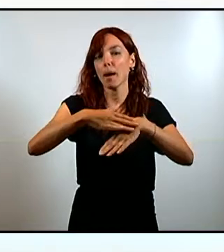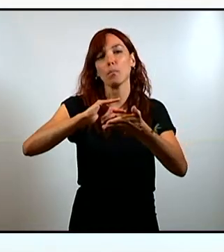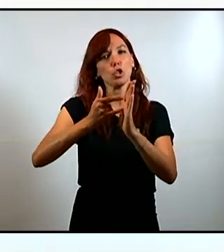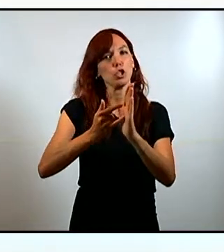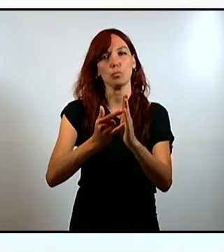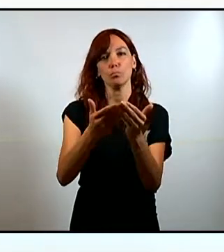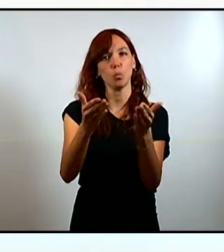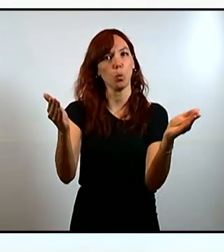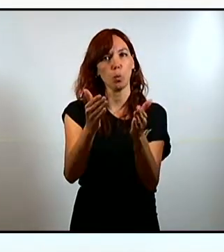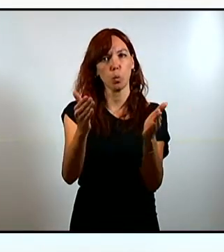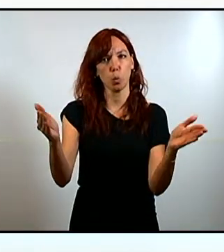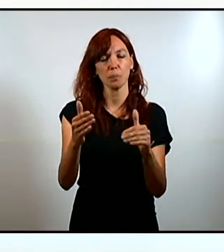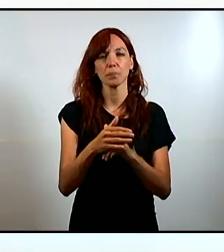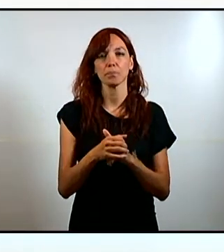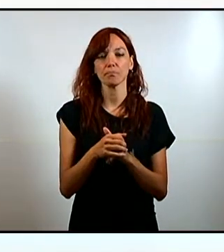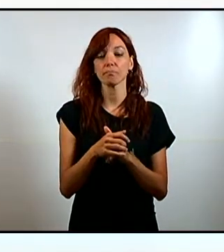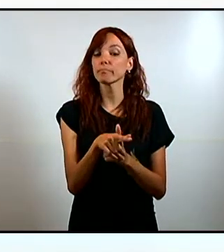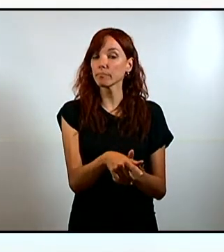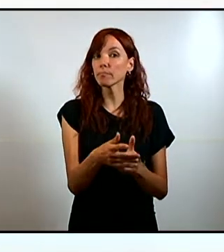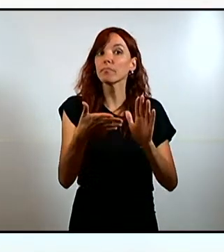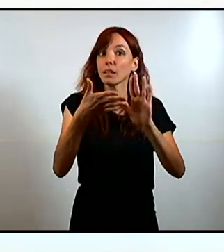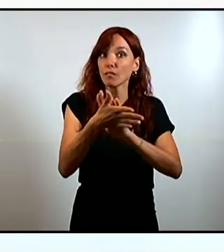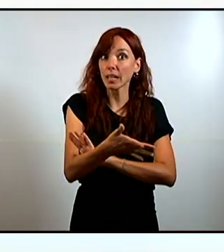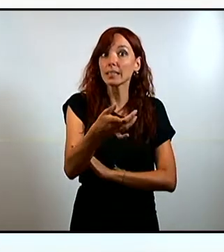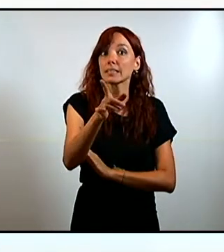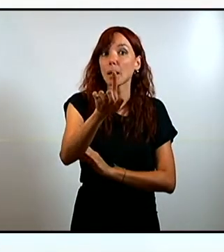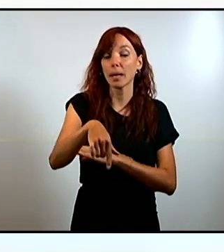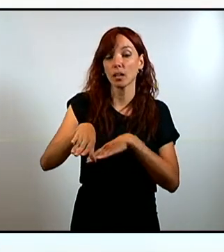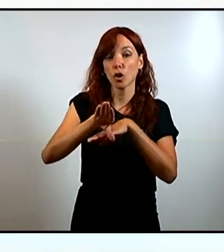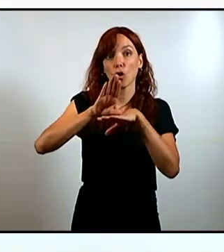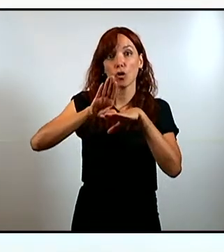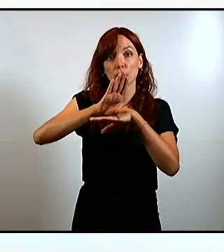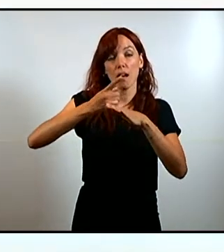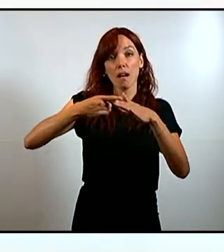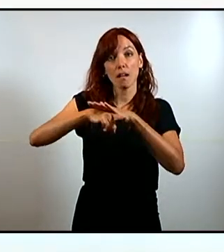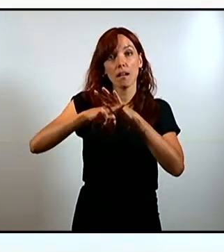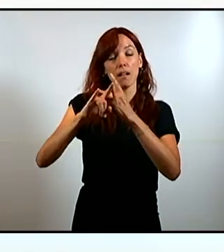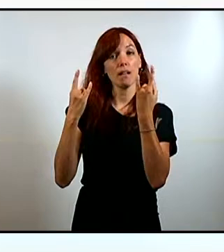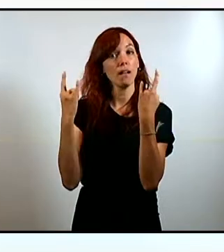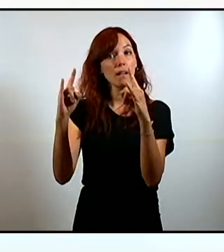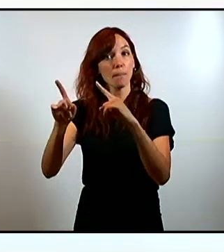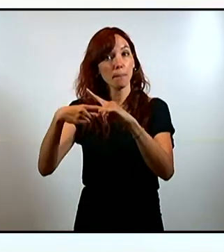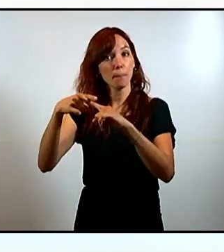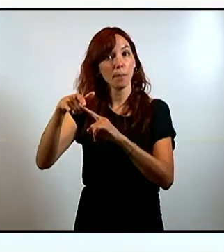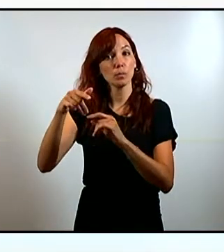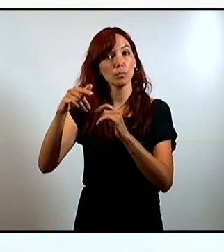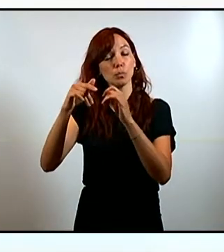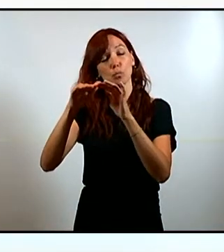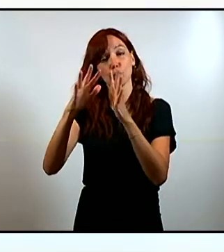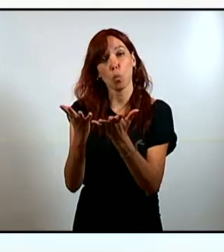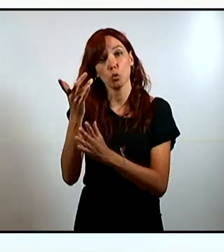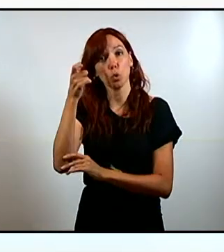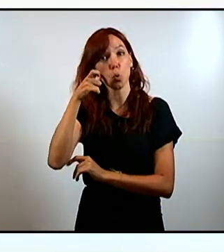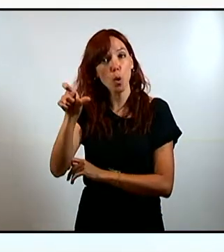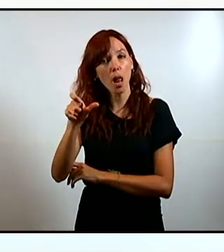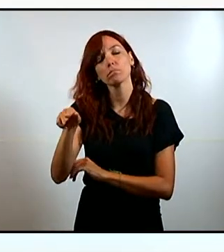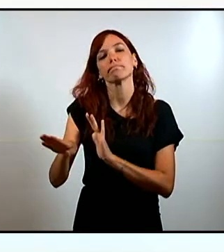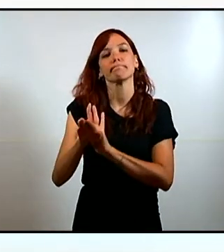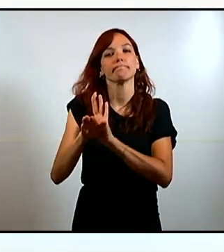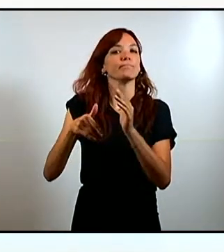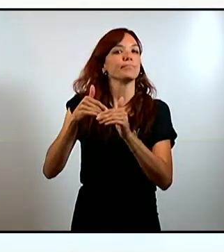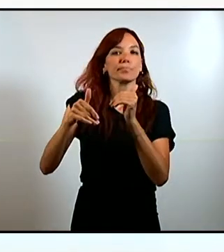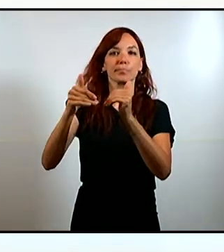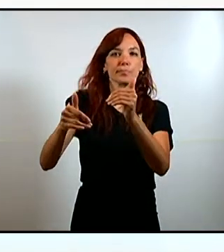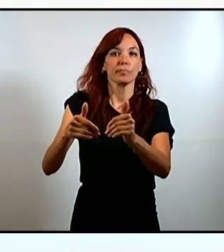este gran proyecto. Esto significa también que la Consejería de Gestión Forestal y de Mundo Rural continuará su andadura y podrá